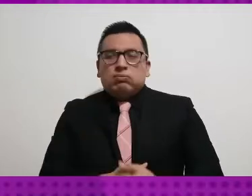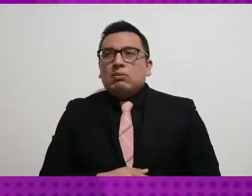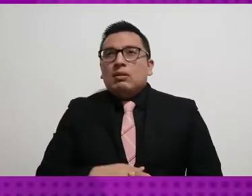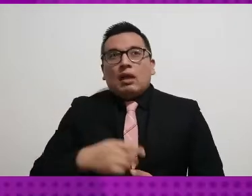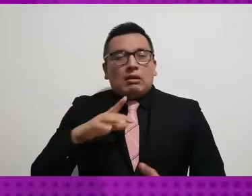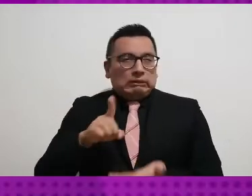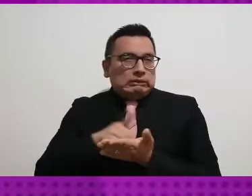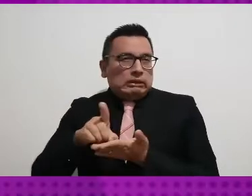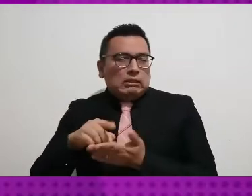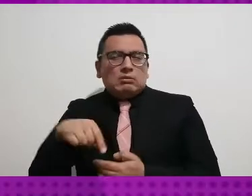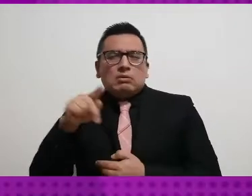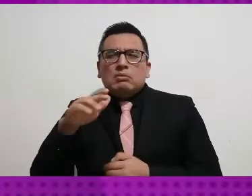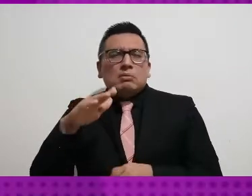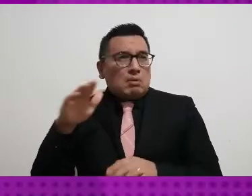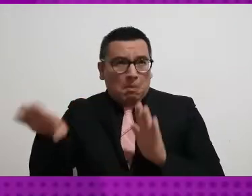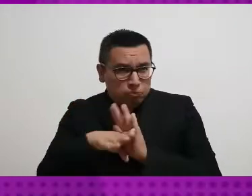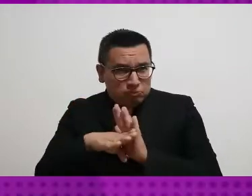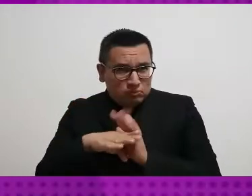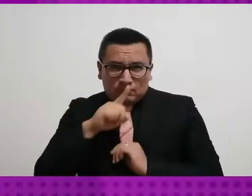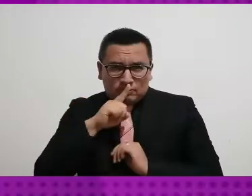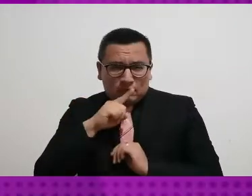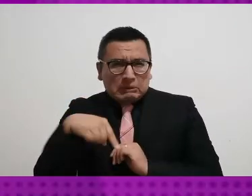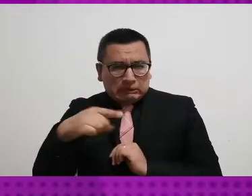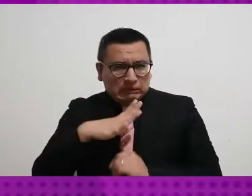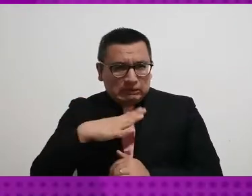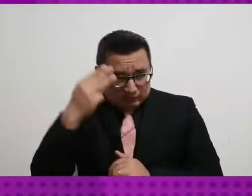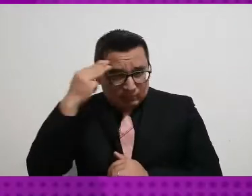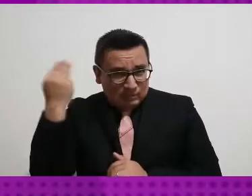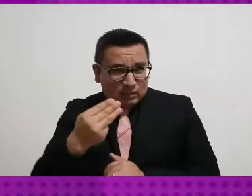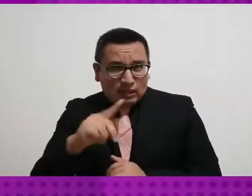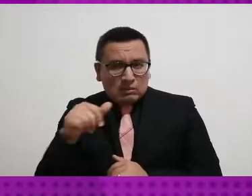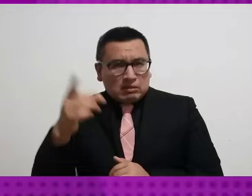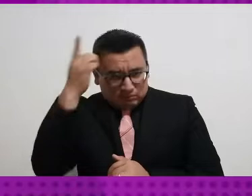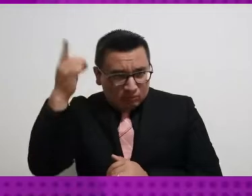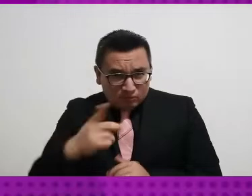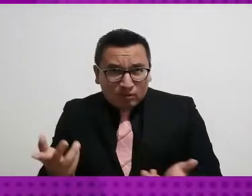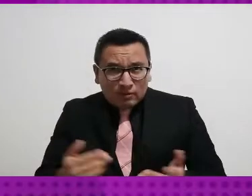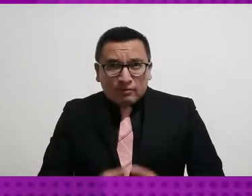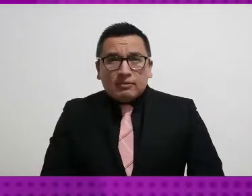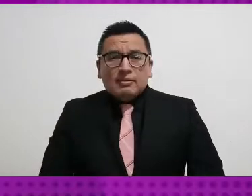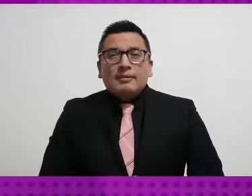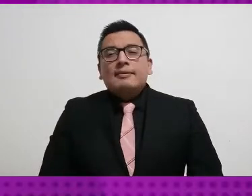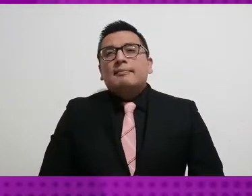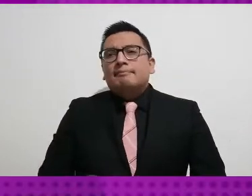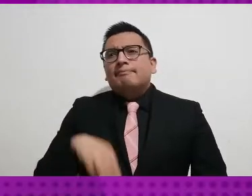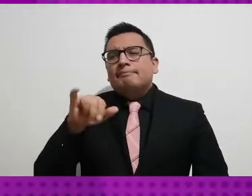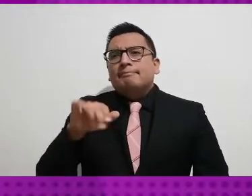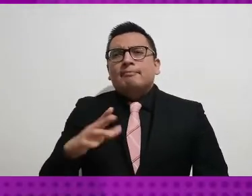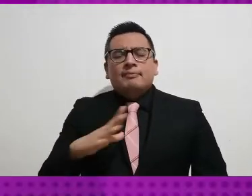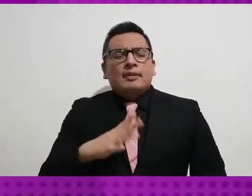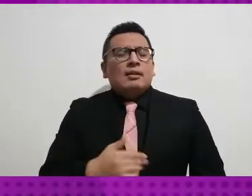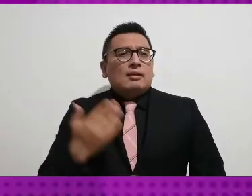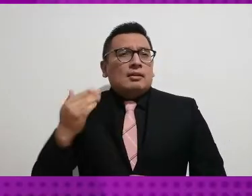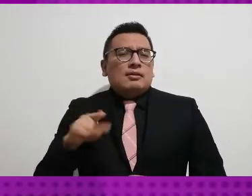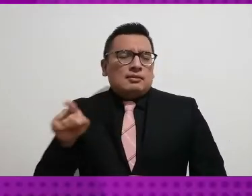eso, sigue estudiando. Platícanos un poquito más de esas dos maestrías y del doctorado que está cursando. A ver, sí, efectivamente